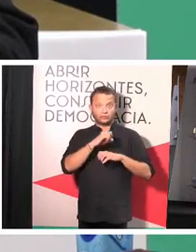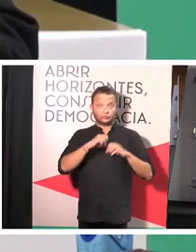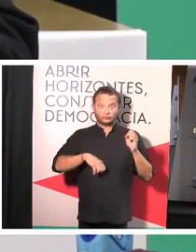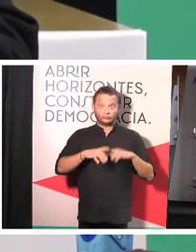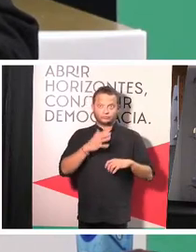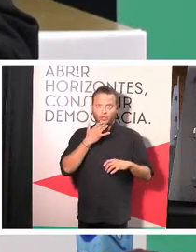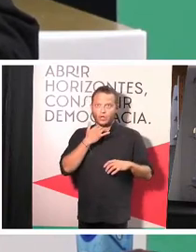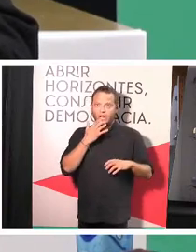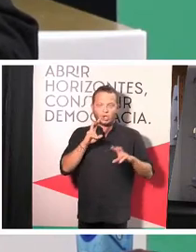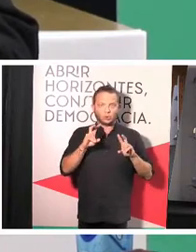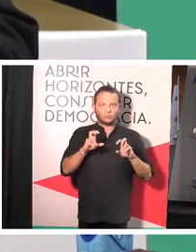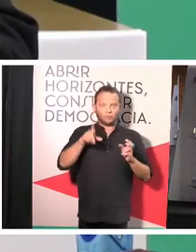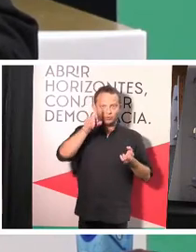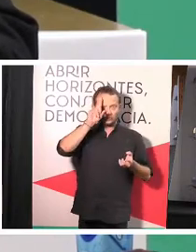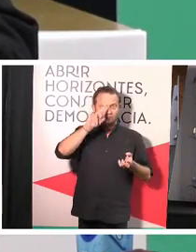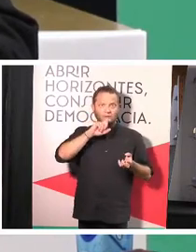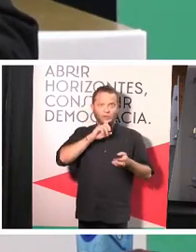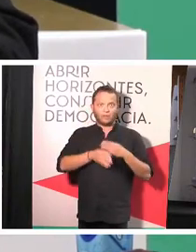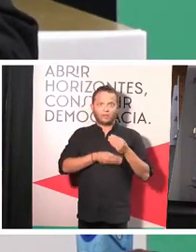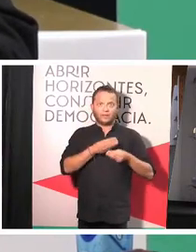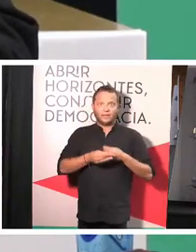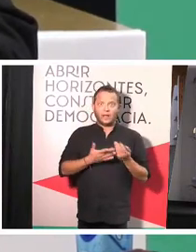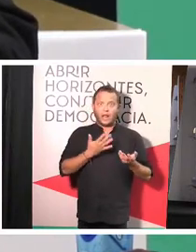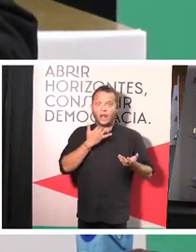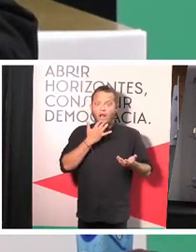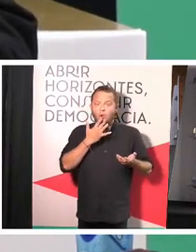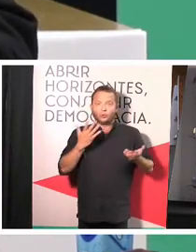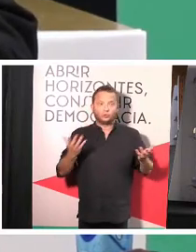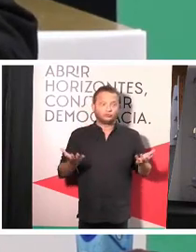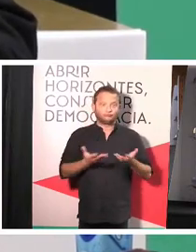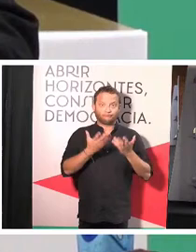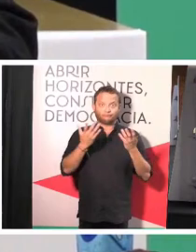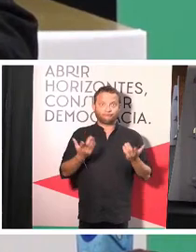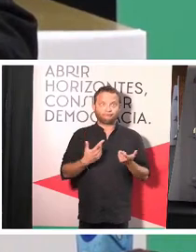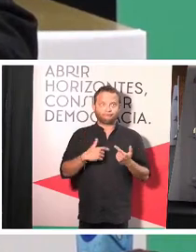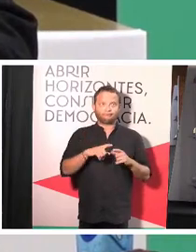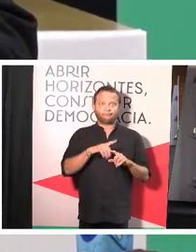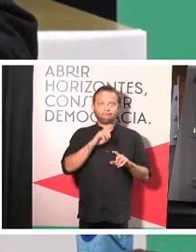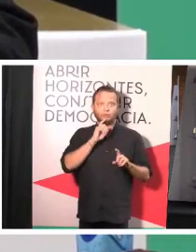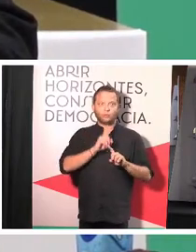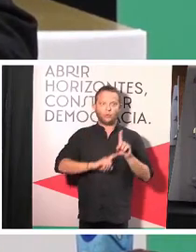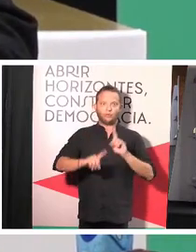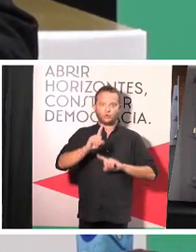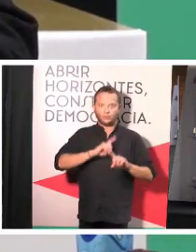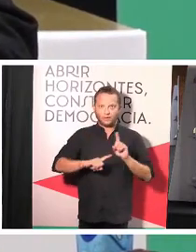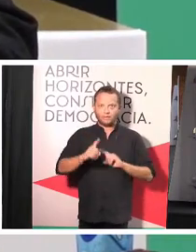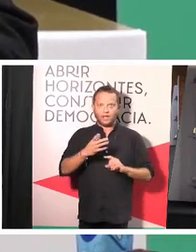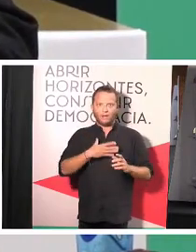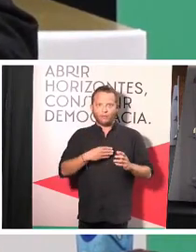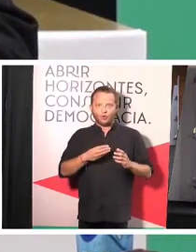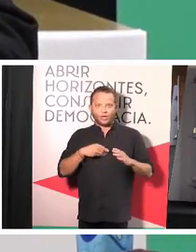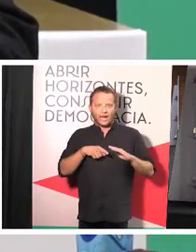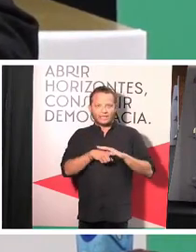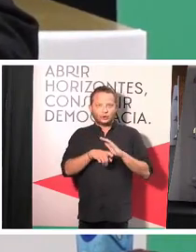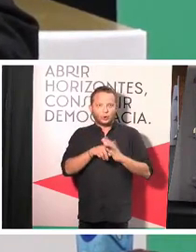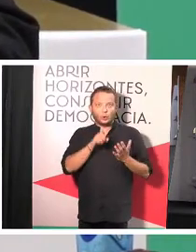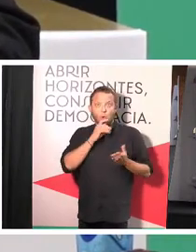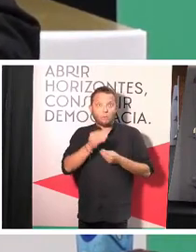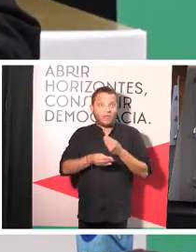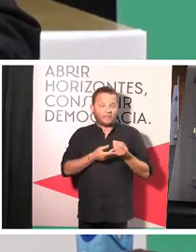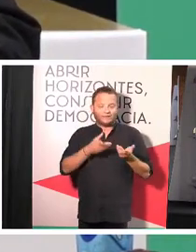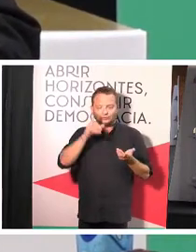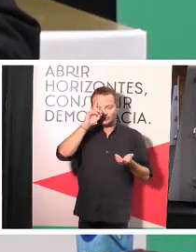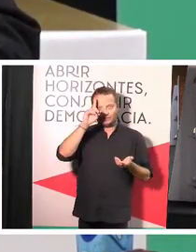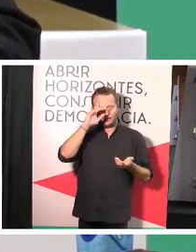para ellos algo nuevo y algunos pues se ponían en una especie de problema burocrático que no sabían muy bien cómo